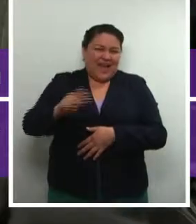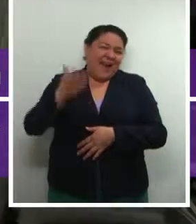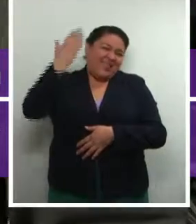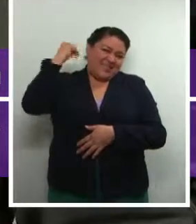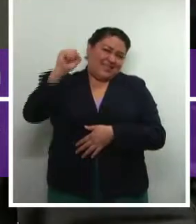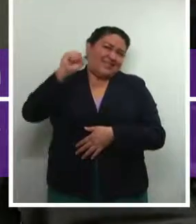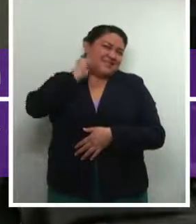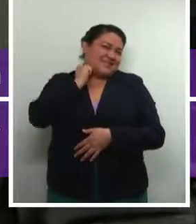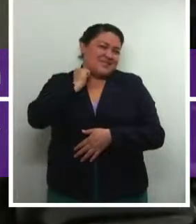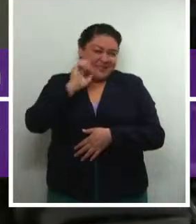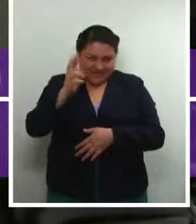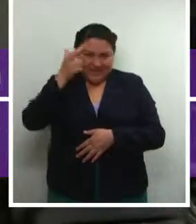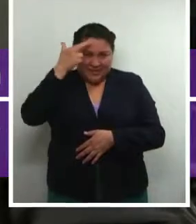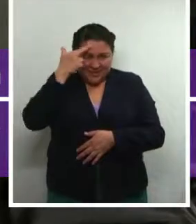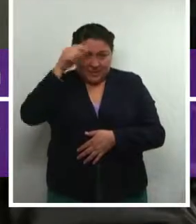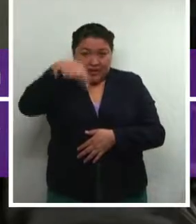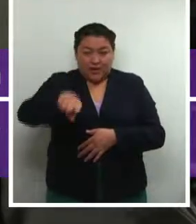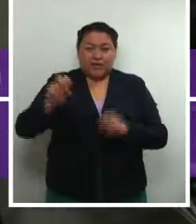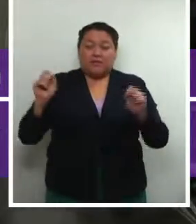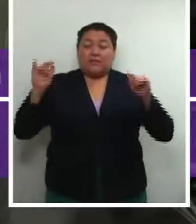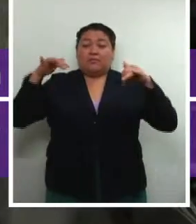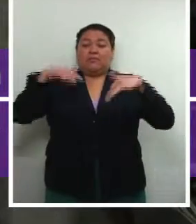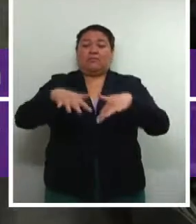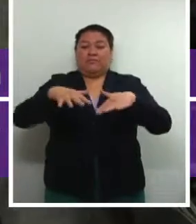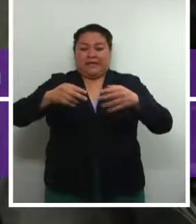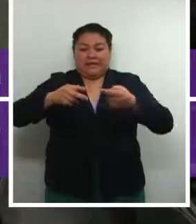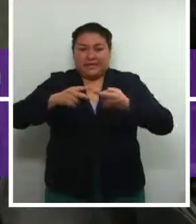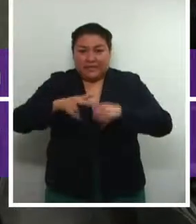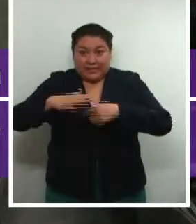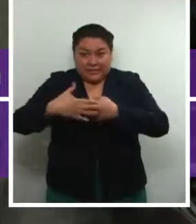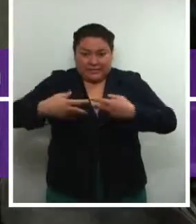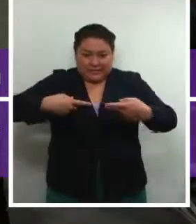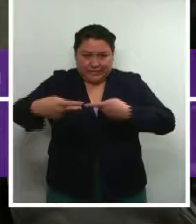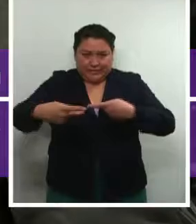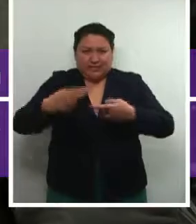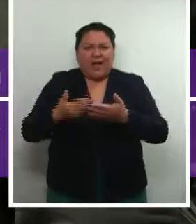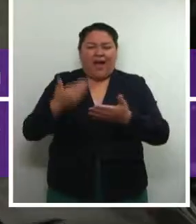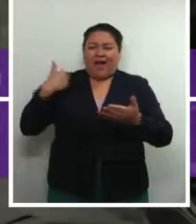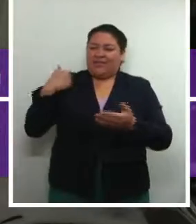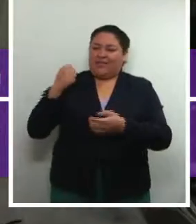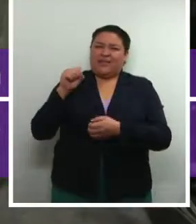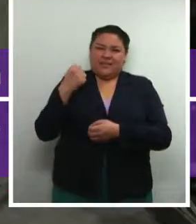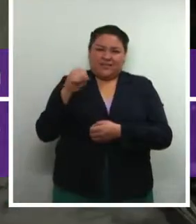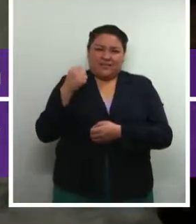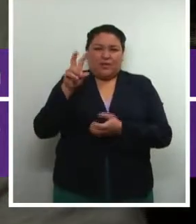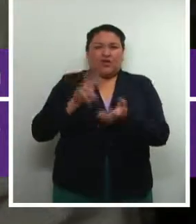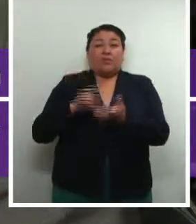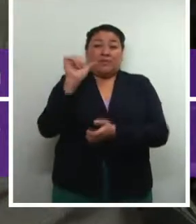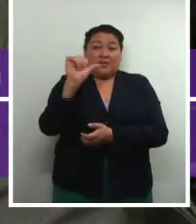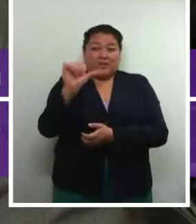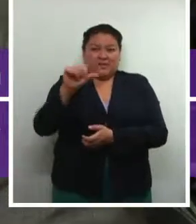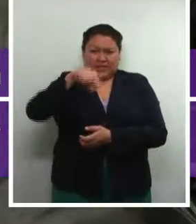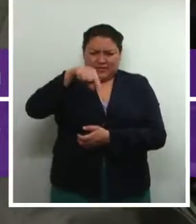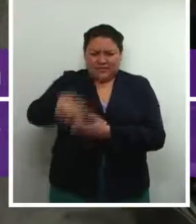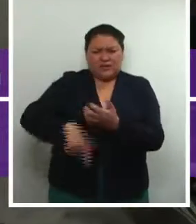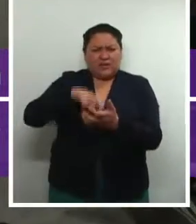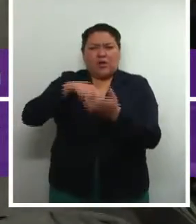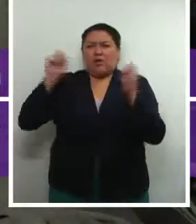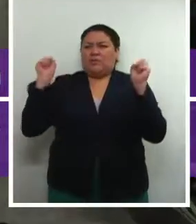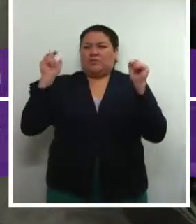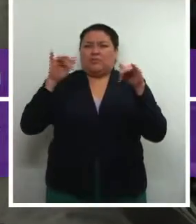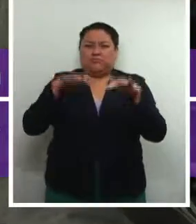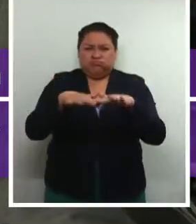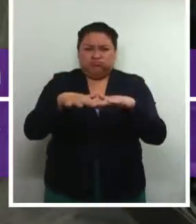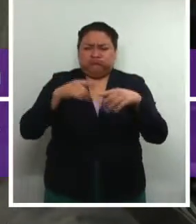de la República. Desde el mes de septiembre del año pasado, el año 2016, este ha sido el espacio en donde se